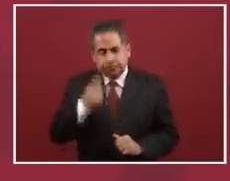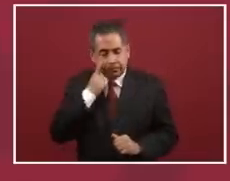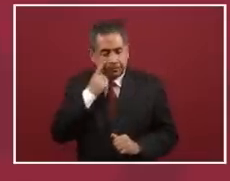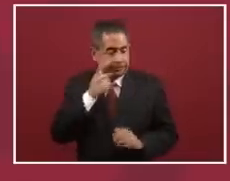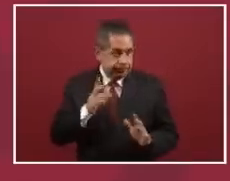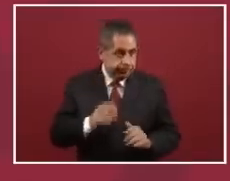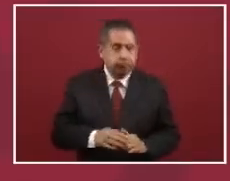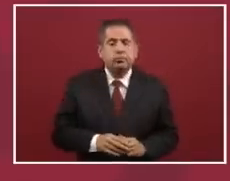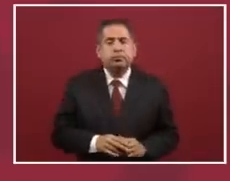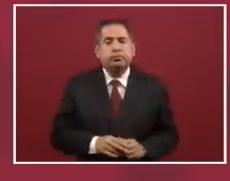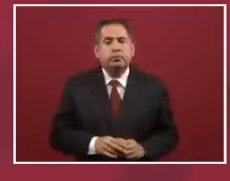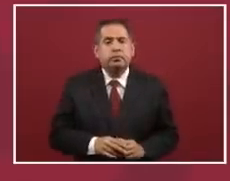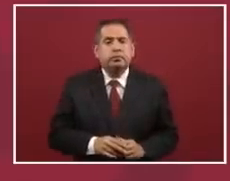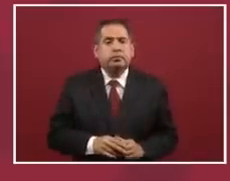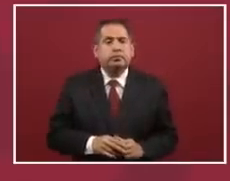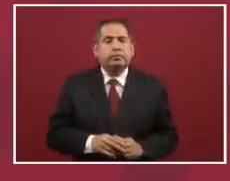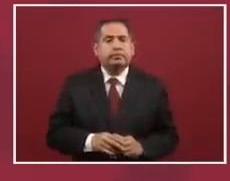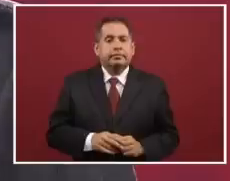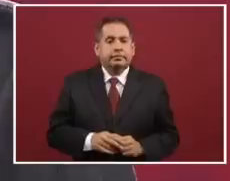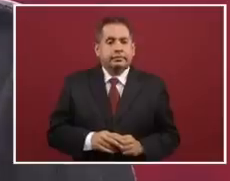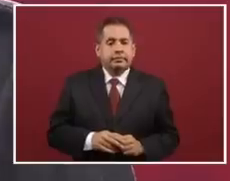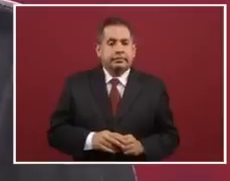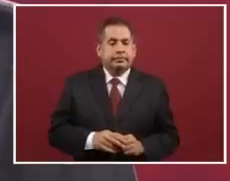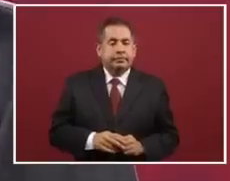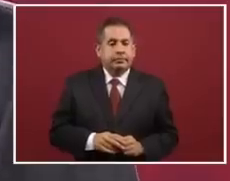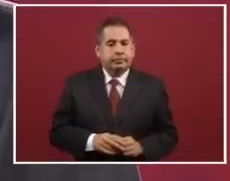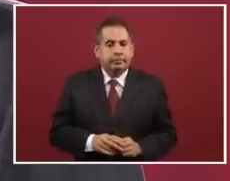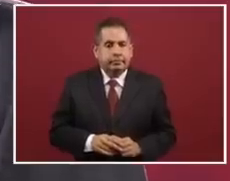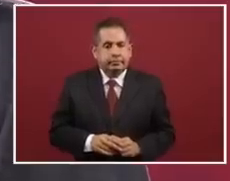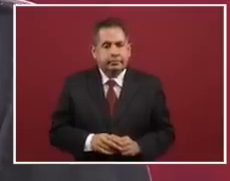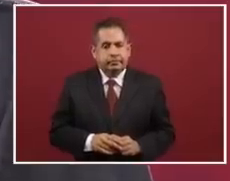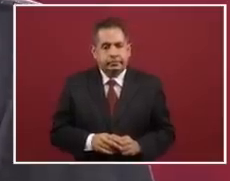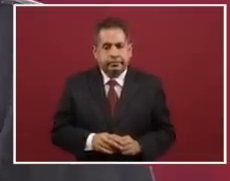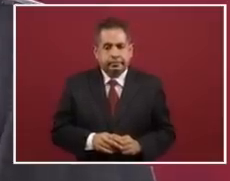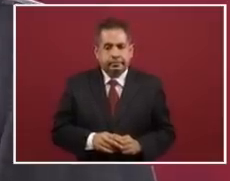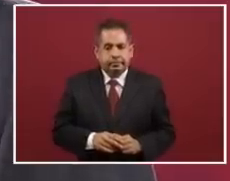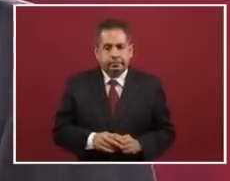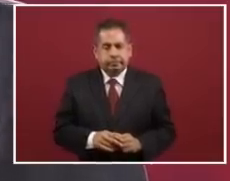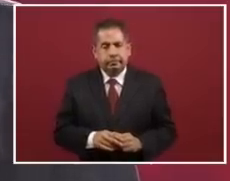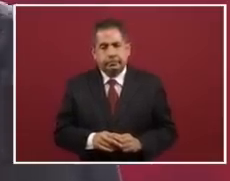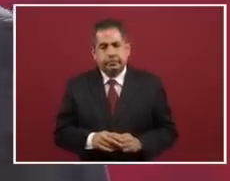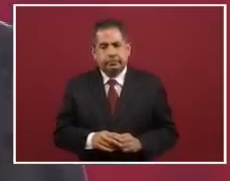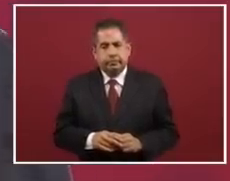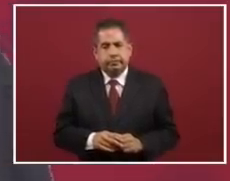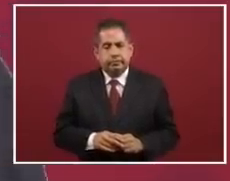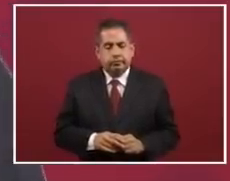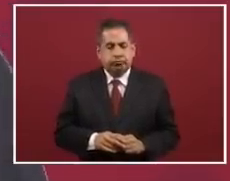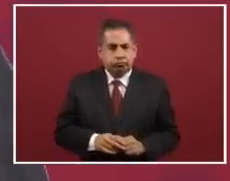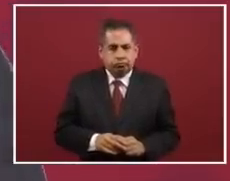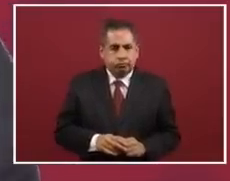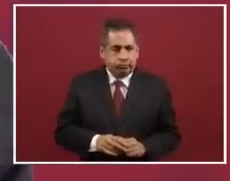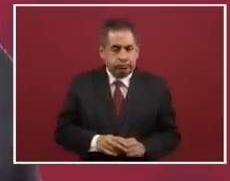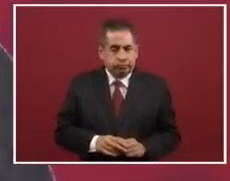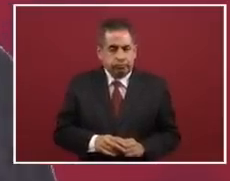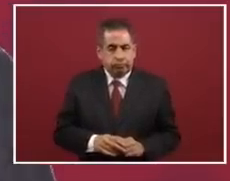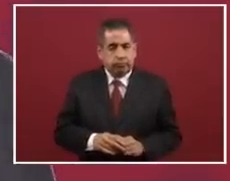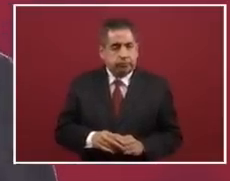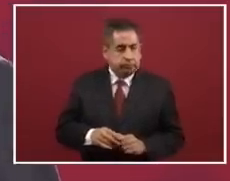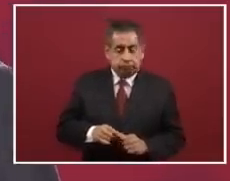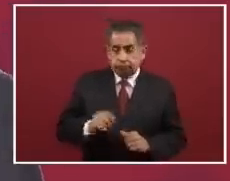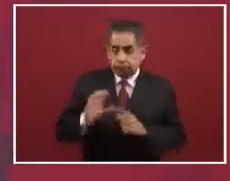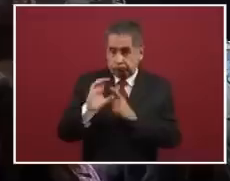Miren, como se decidió crear la